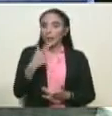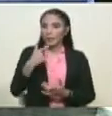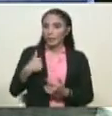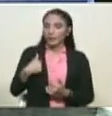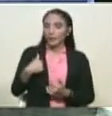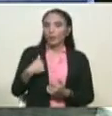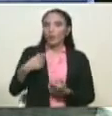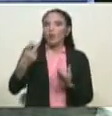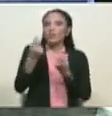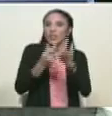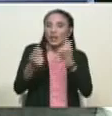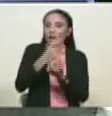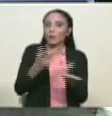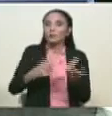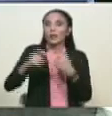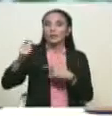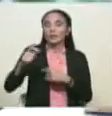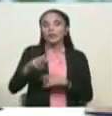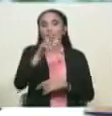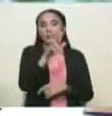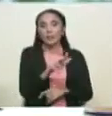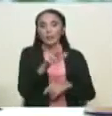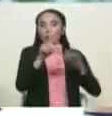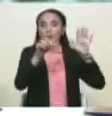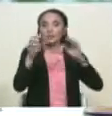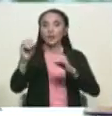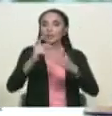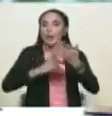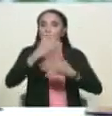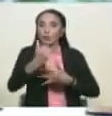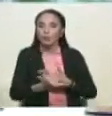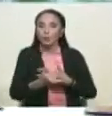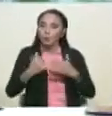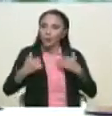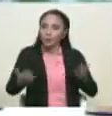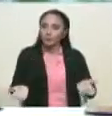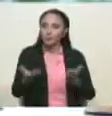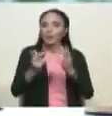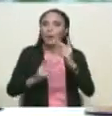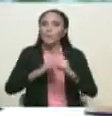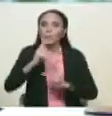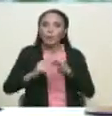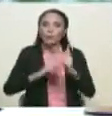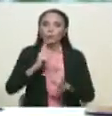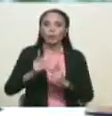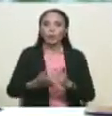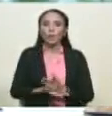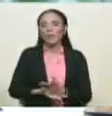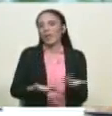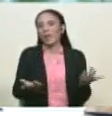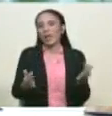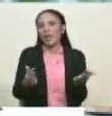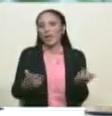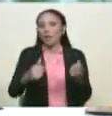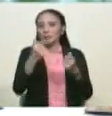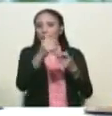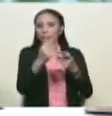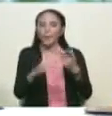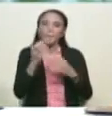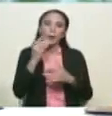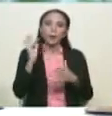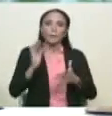de 360 proyectos para el impulso de la producción en diferentes ámbitos